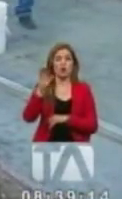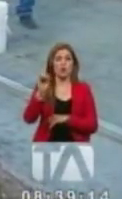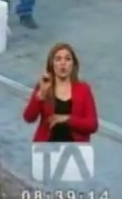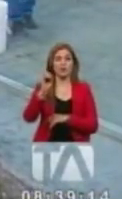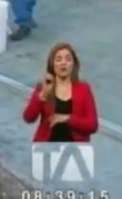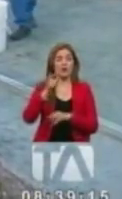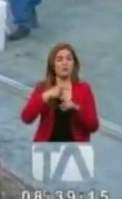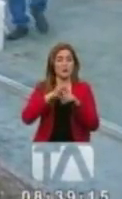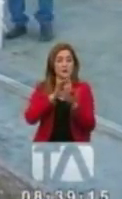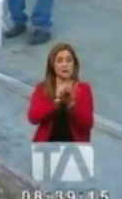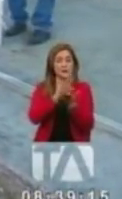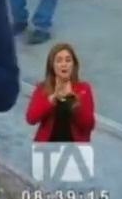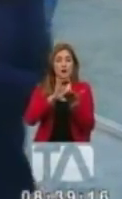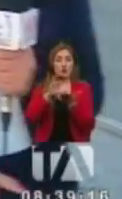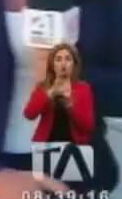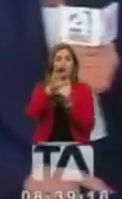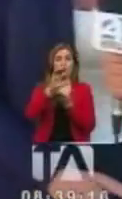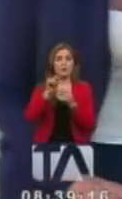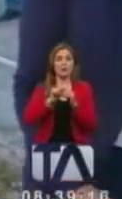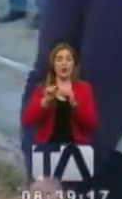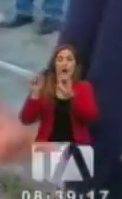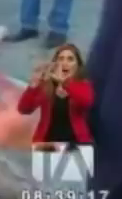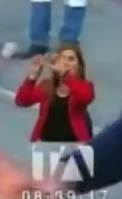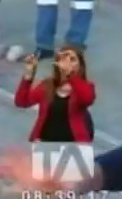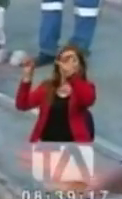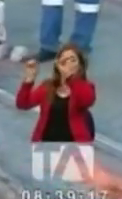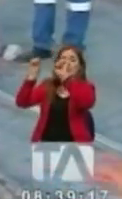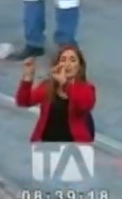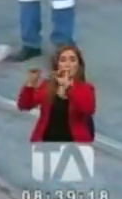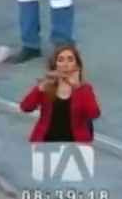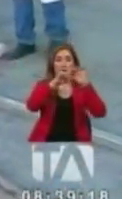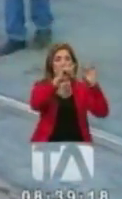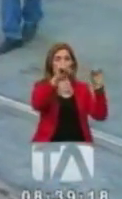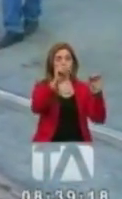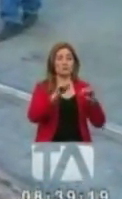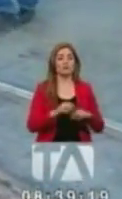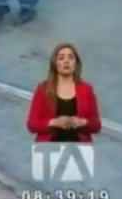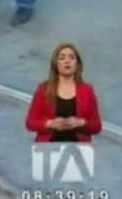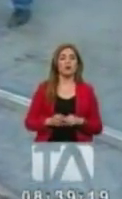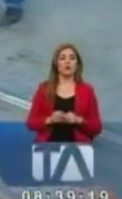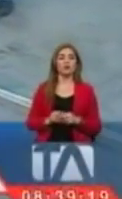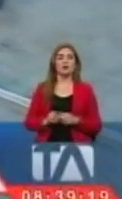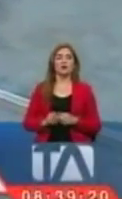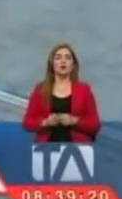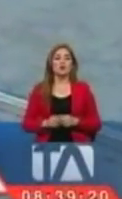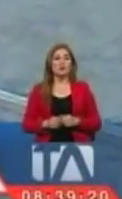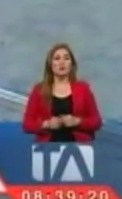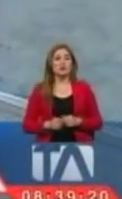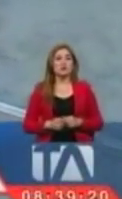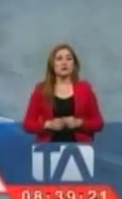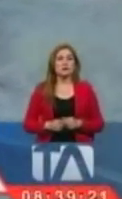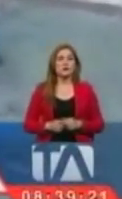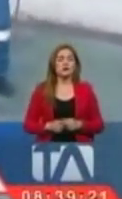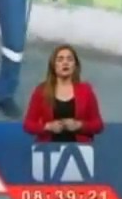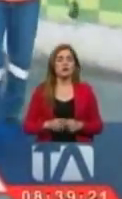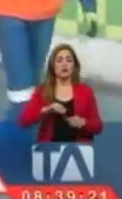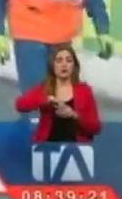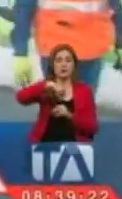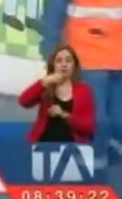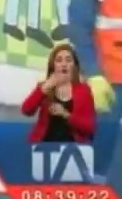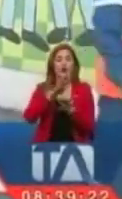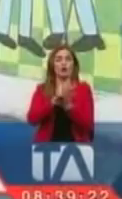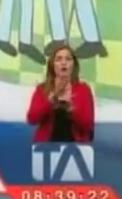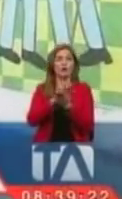educativas en las que se colocará la señalética vertical oriol y horizontal estamos hoy en los exteriores de la escuela numa pompilio